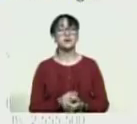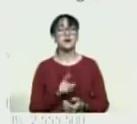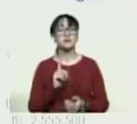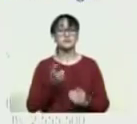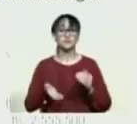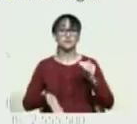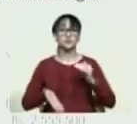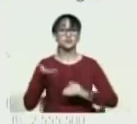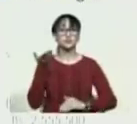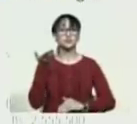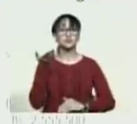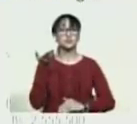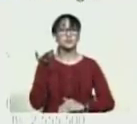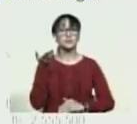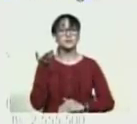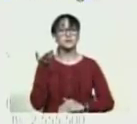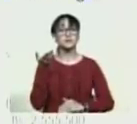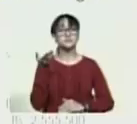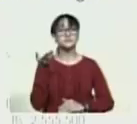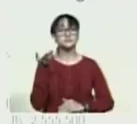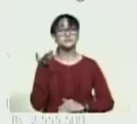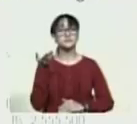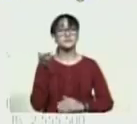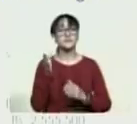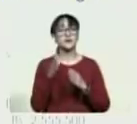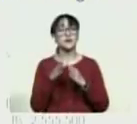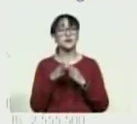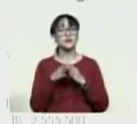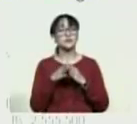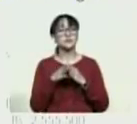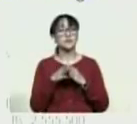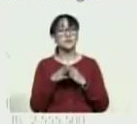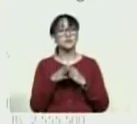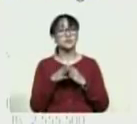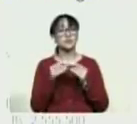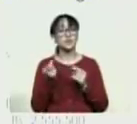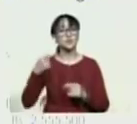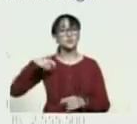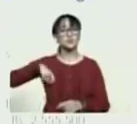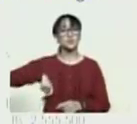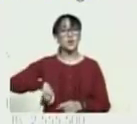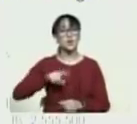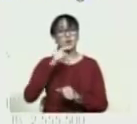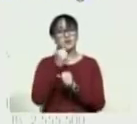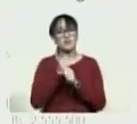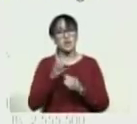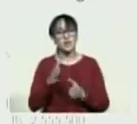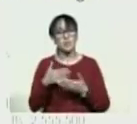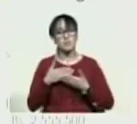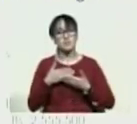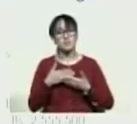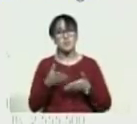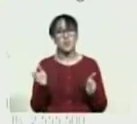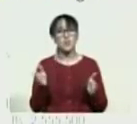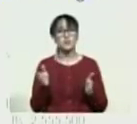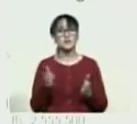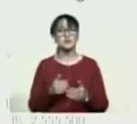incrementarse en el mismo porcentaje todas las tablas salariales de los trabajadores públicos del